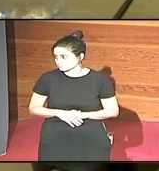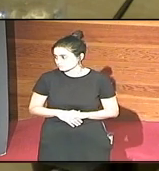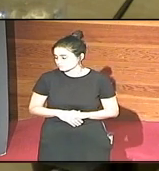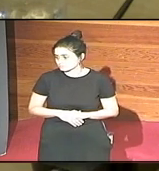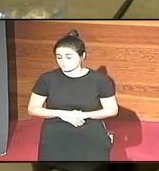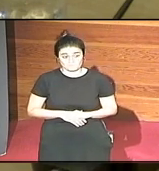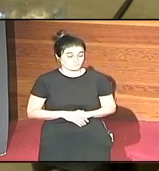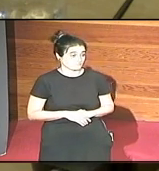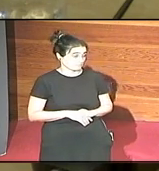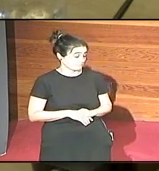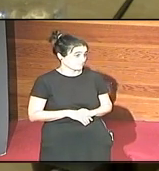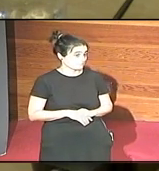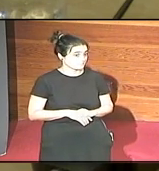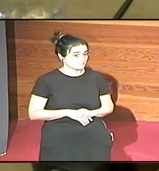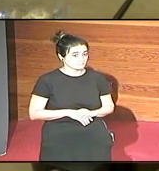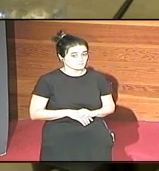Y para Ucrania,